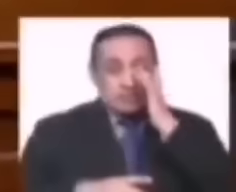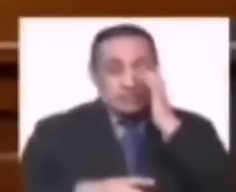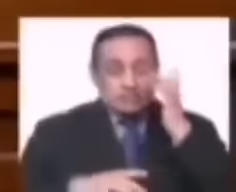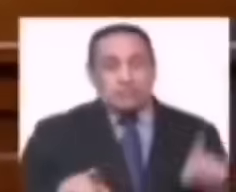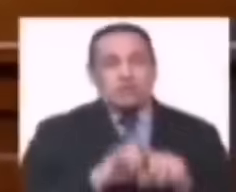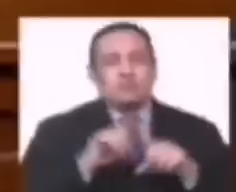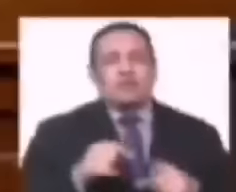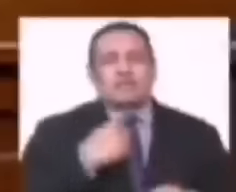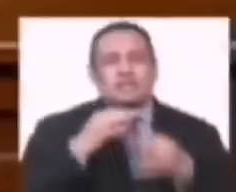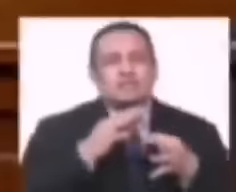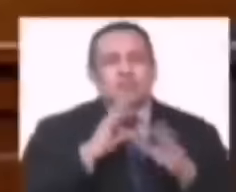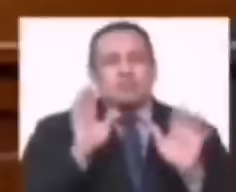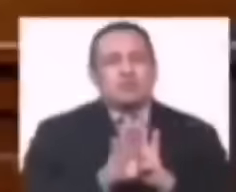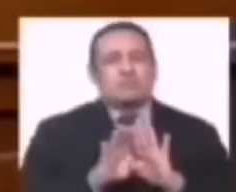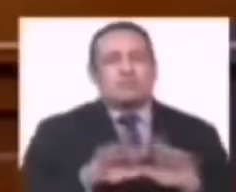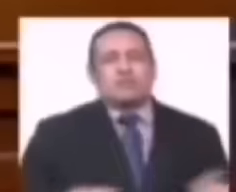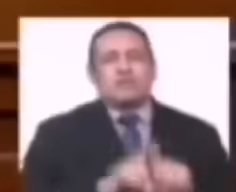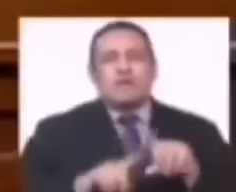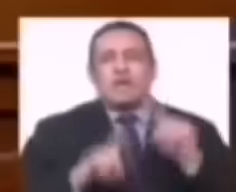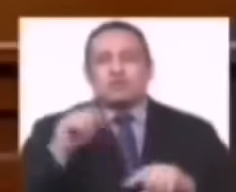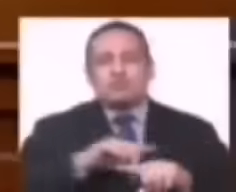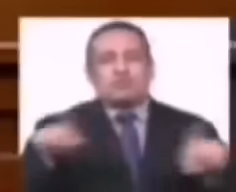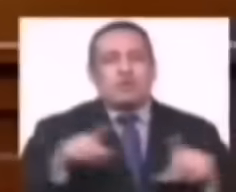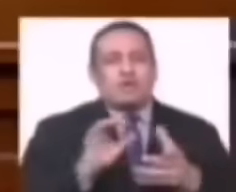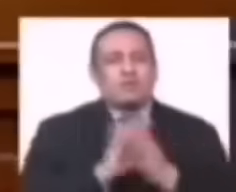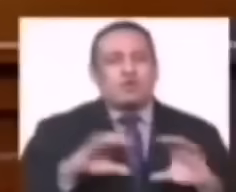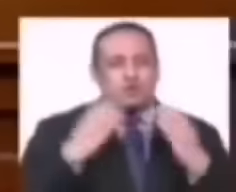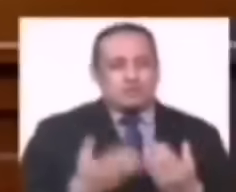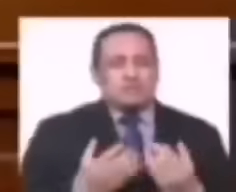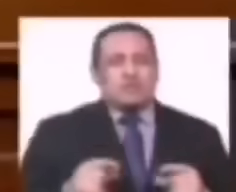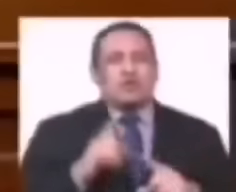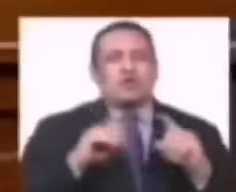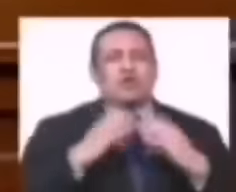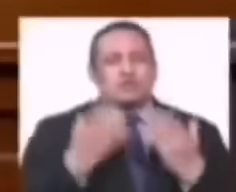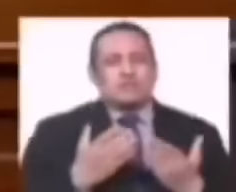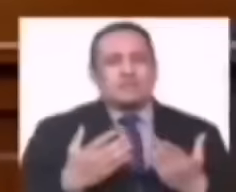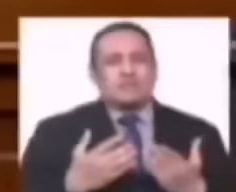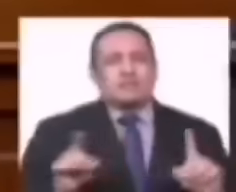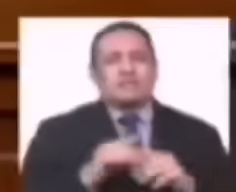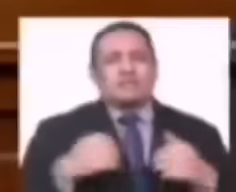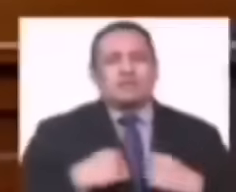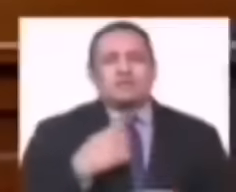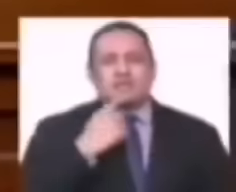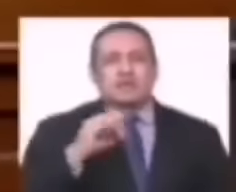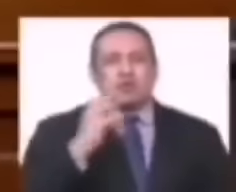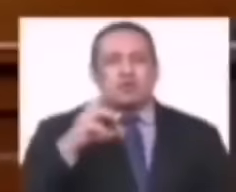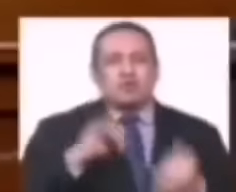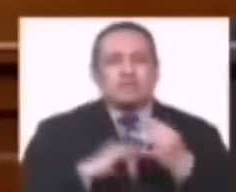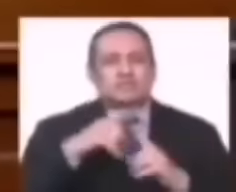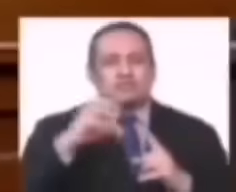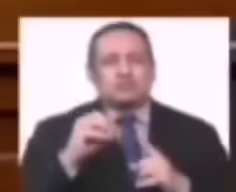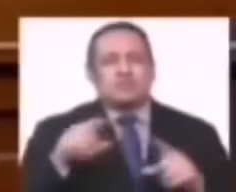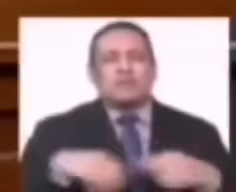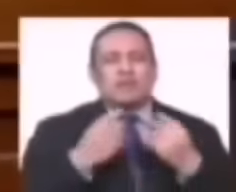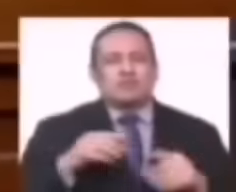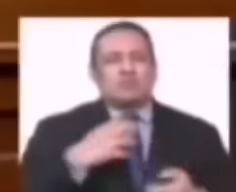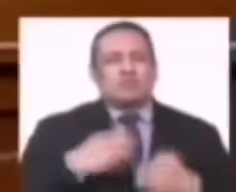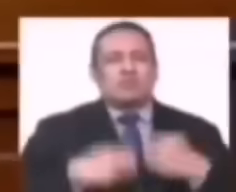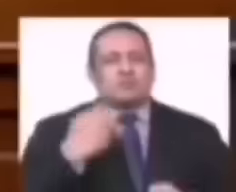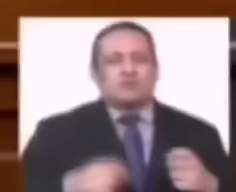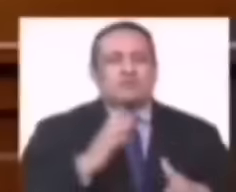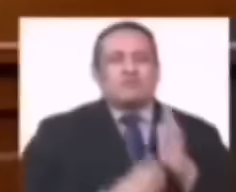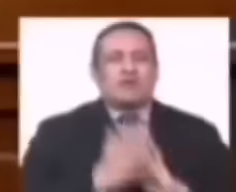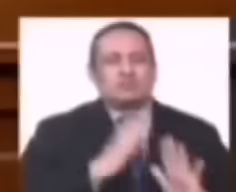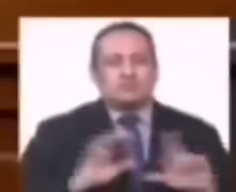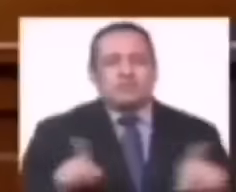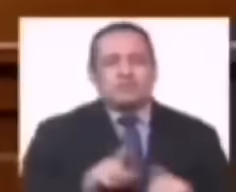le decimos, por ejemplo, a alguno de nuestros colegas congresista, congresista, tenemos que decirle congresista para que no se sienta afectado? Eso es totalmente falso y es